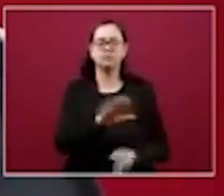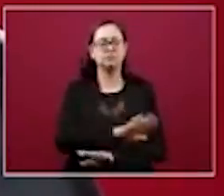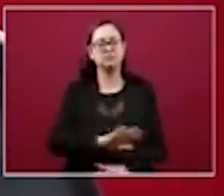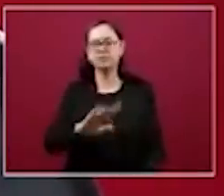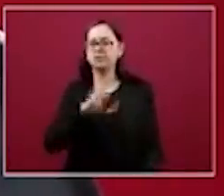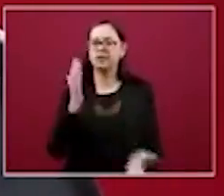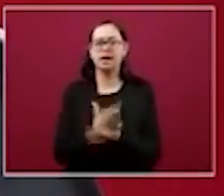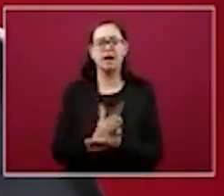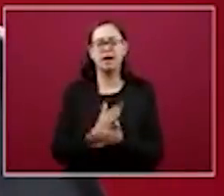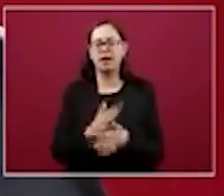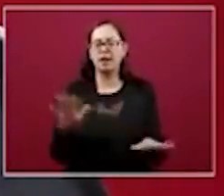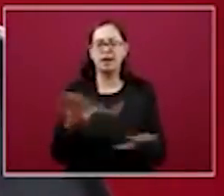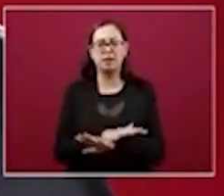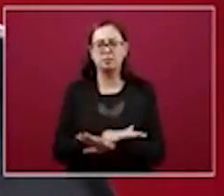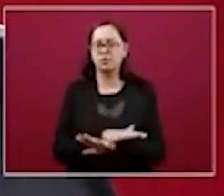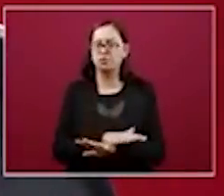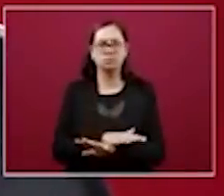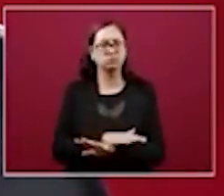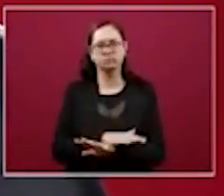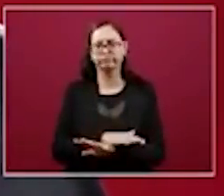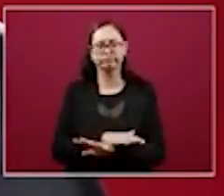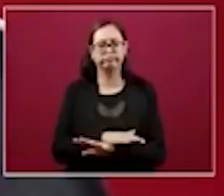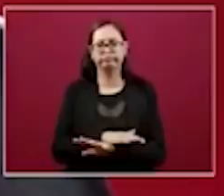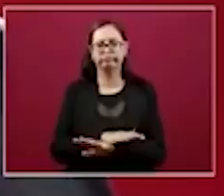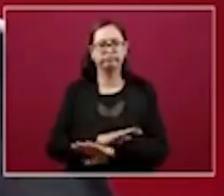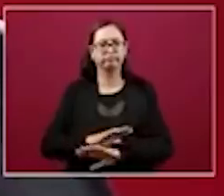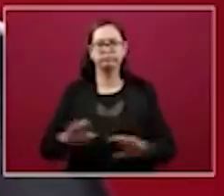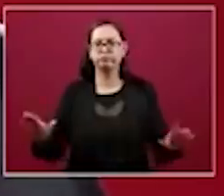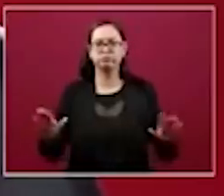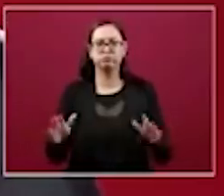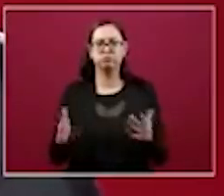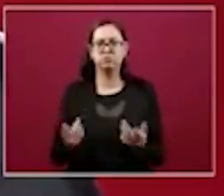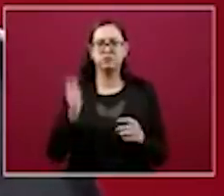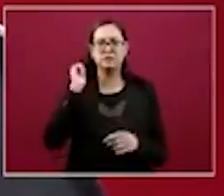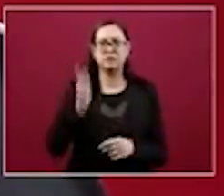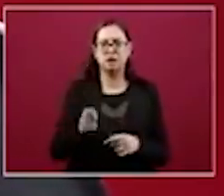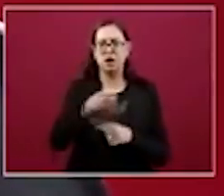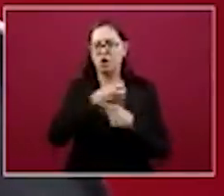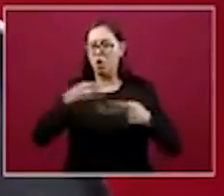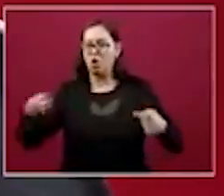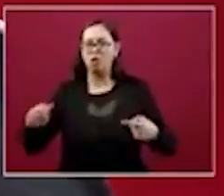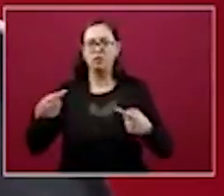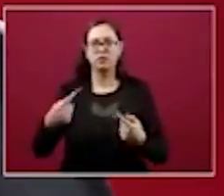No hay línea. La línea es que no hay línea.